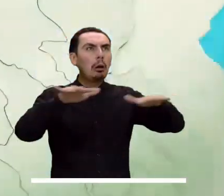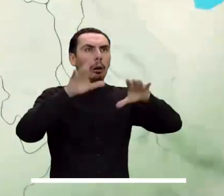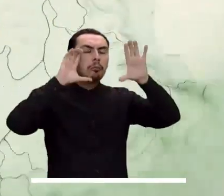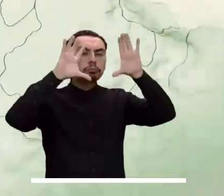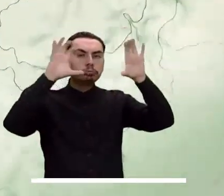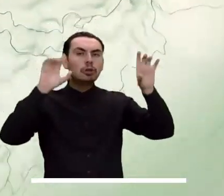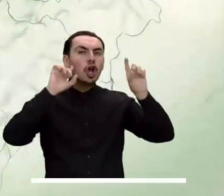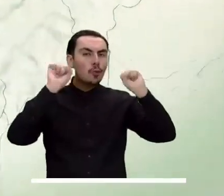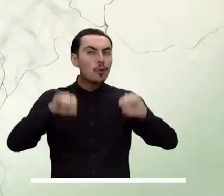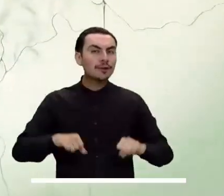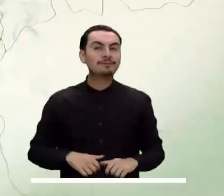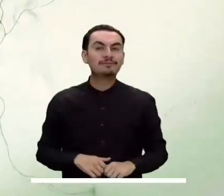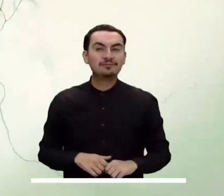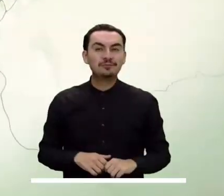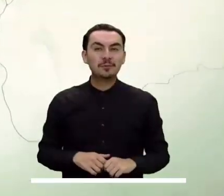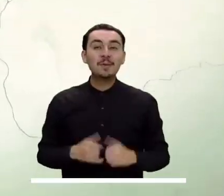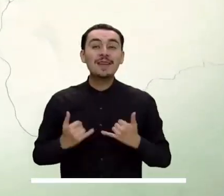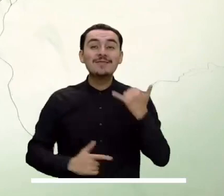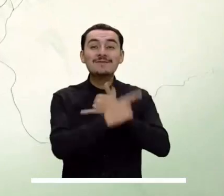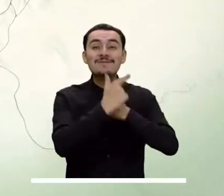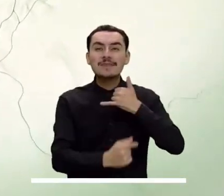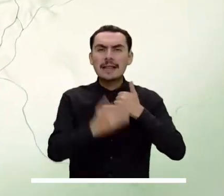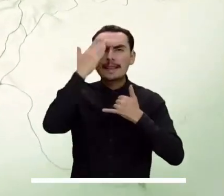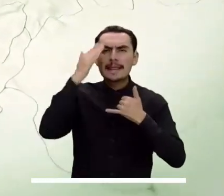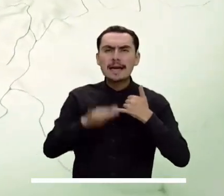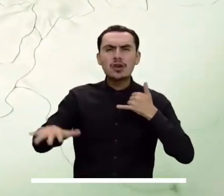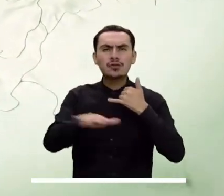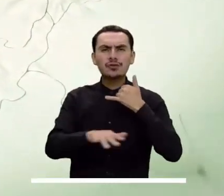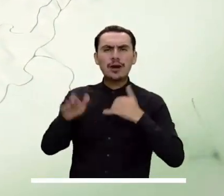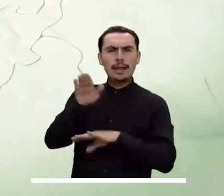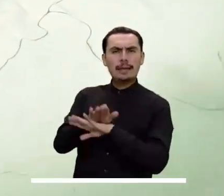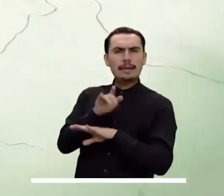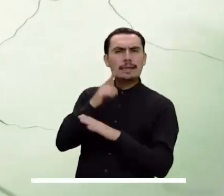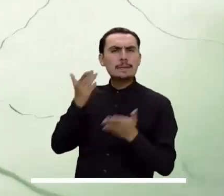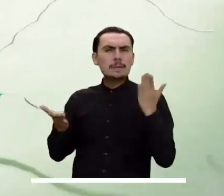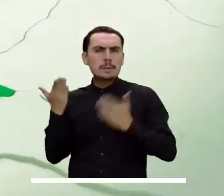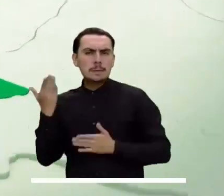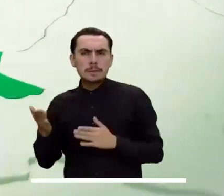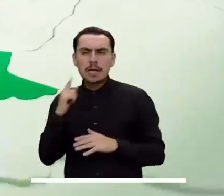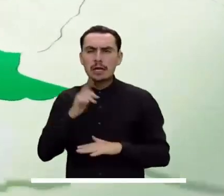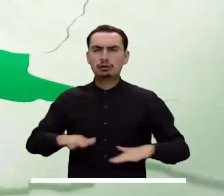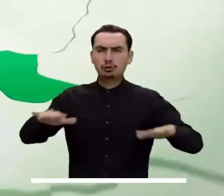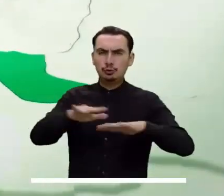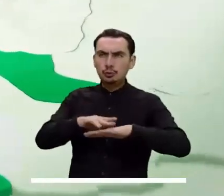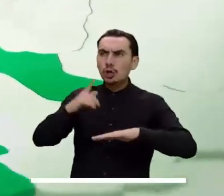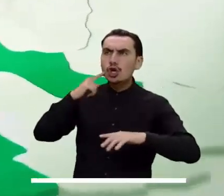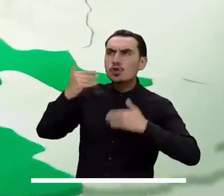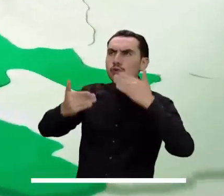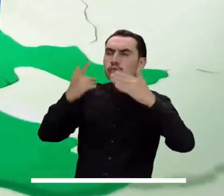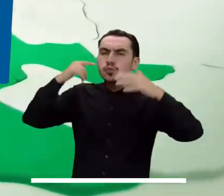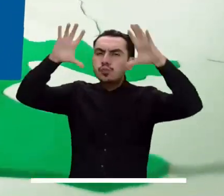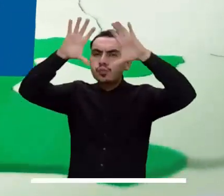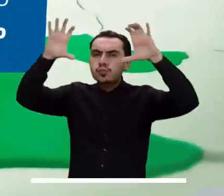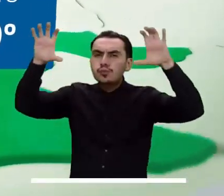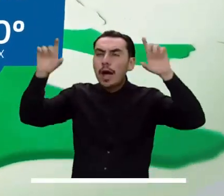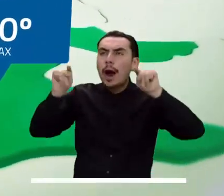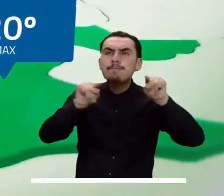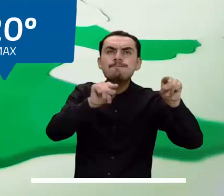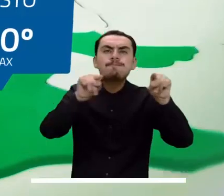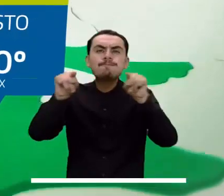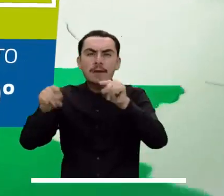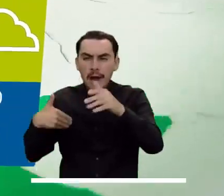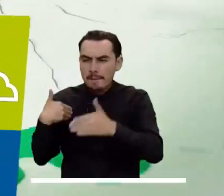que cubrirá las islas. En el litoral Pacífico, la tarde transcurrirá entre una marcada presencia de nubarrones en el cielo